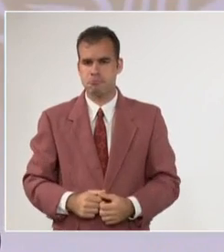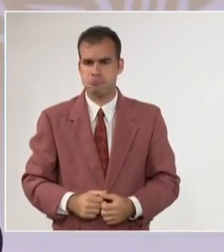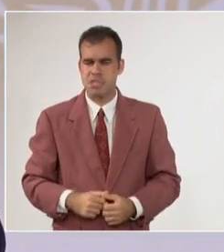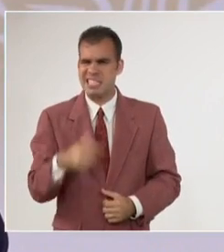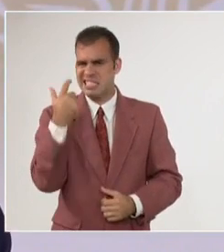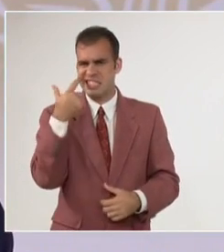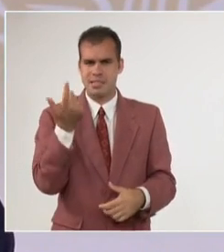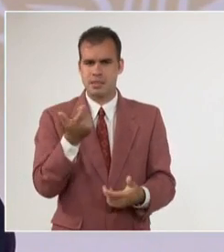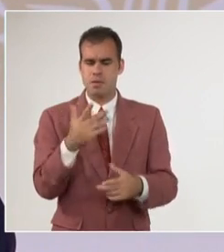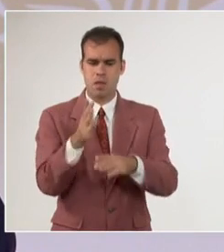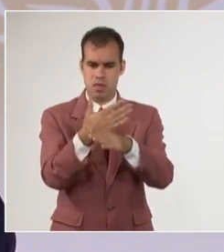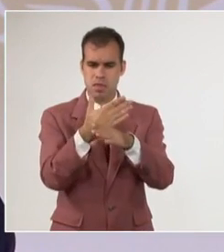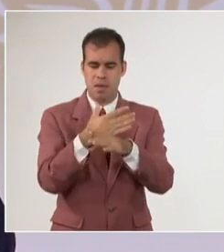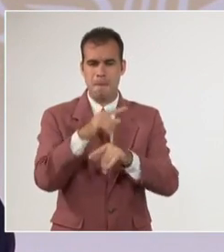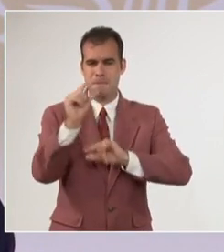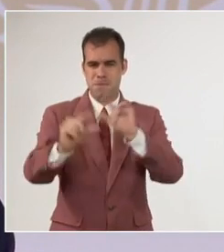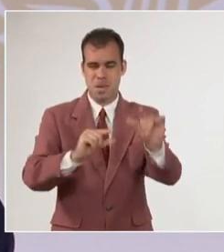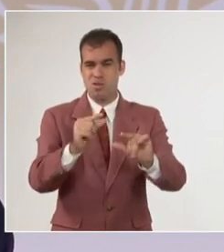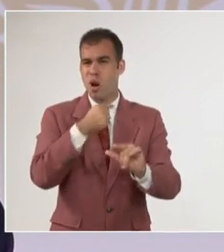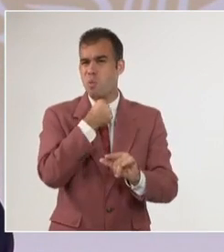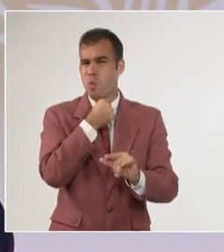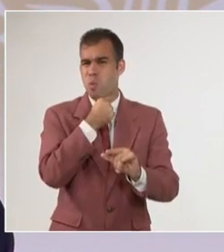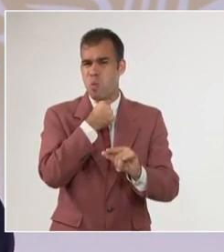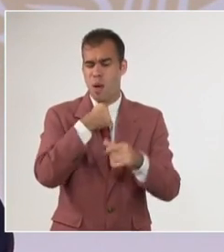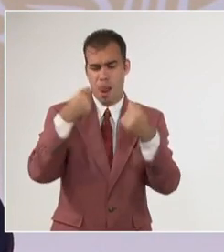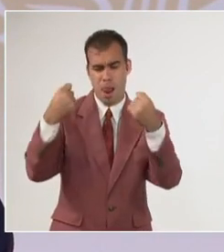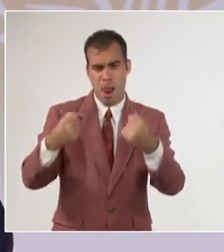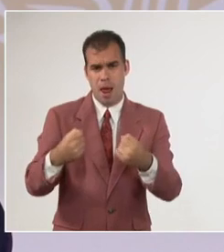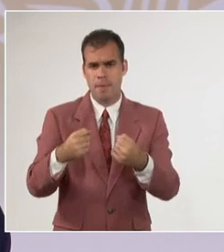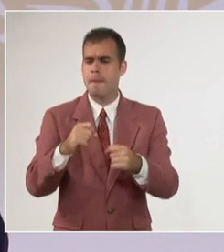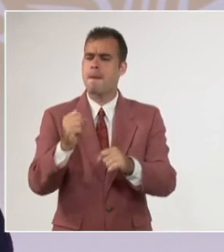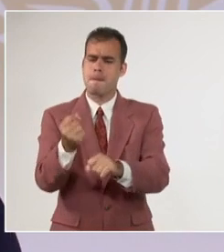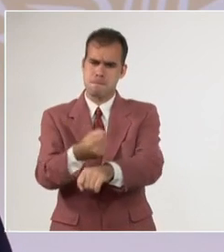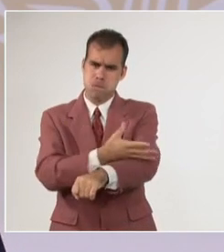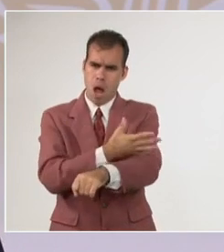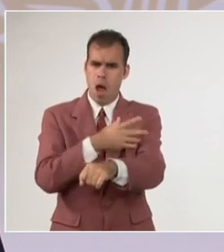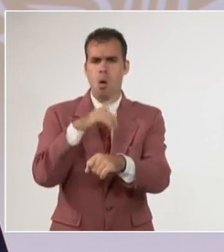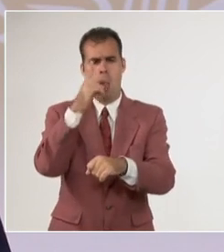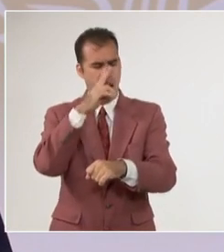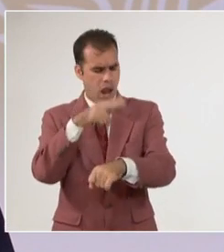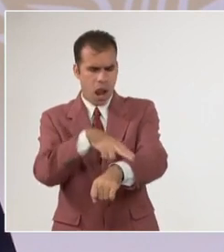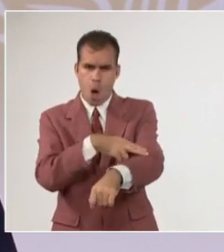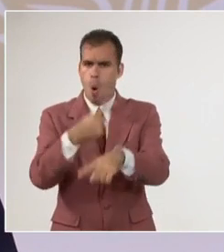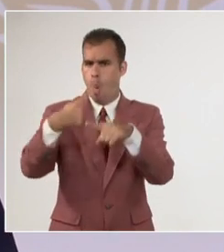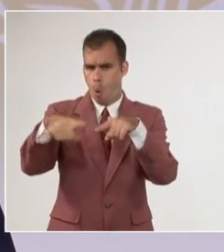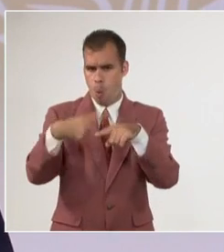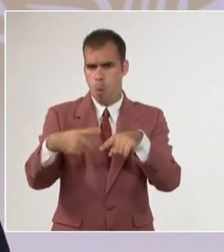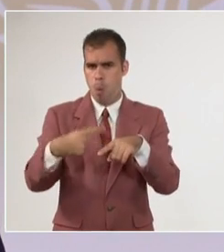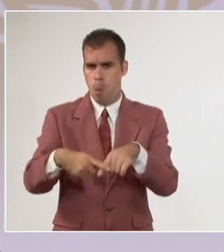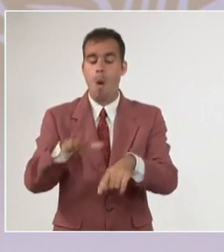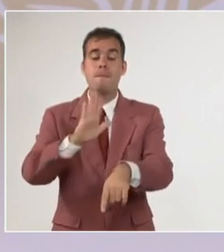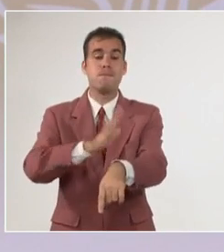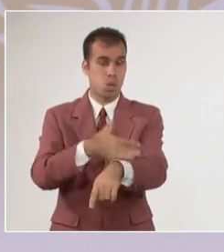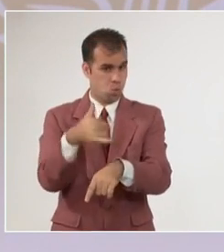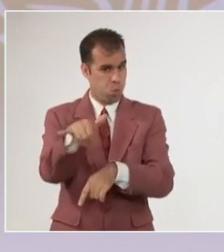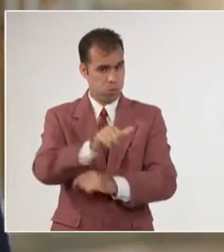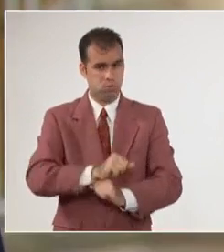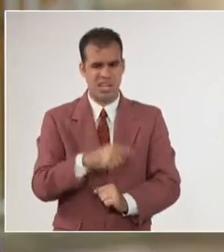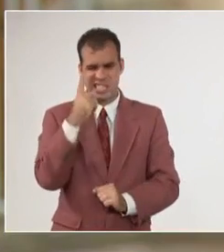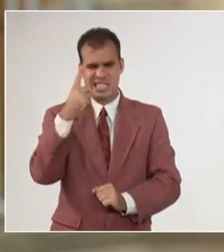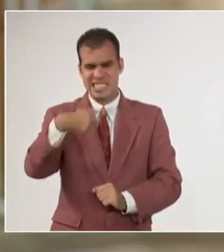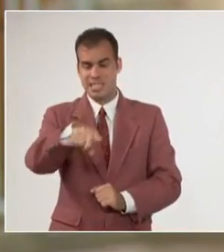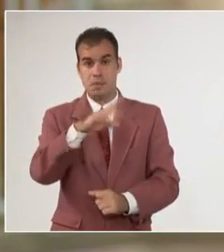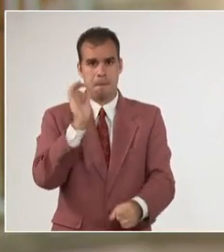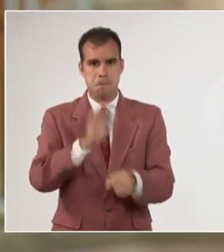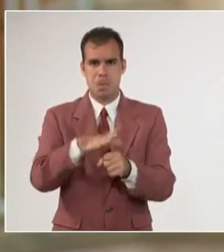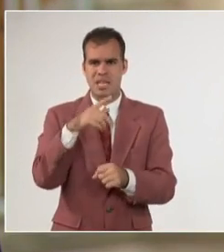los sectores criollos pobres, blancos, negros y mulatos, sumidos en la miseria, el hambre y la explotación, y